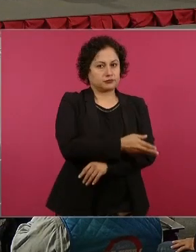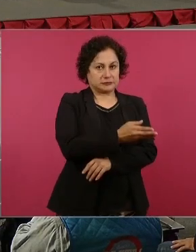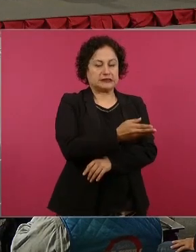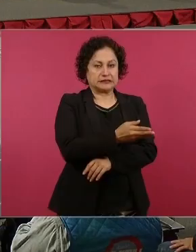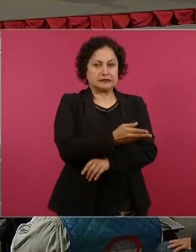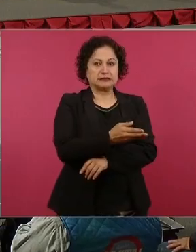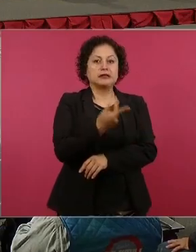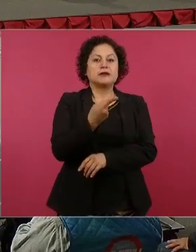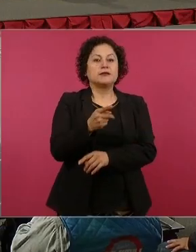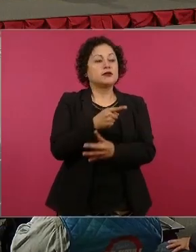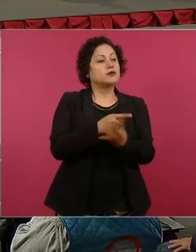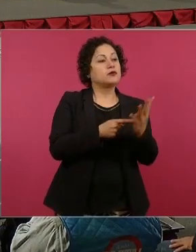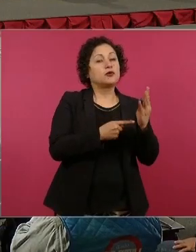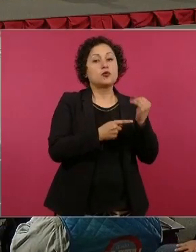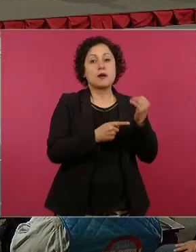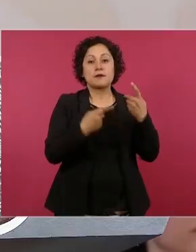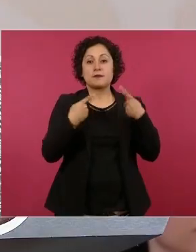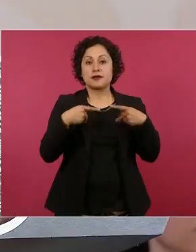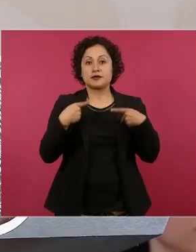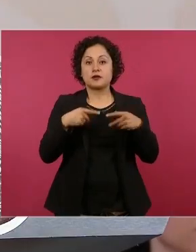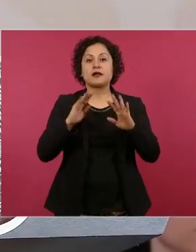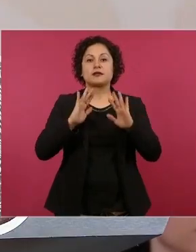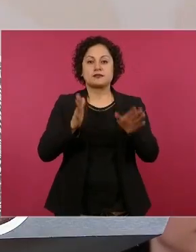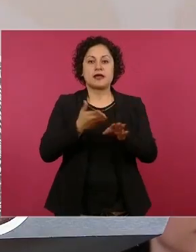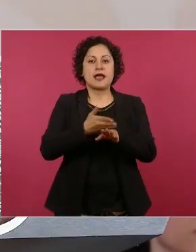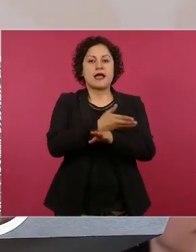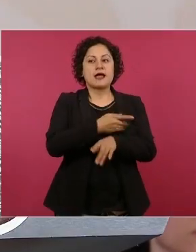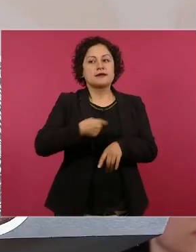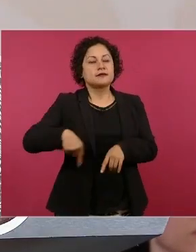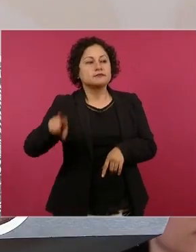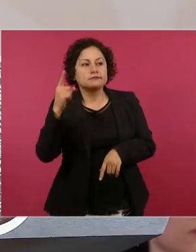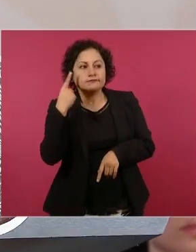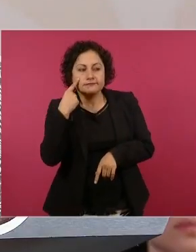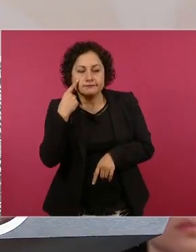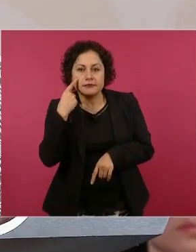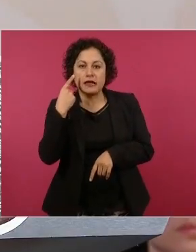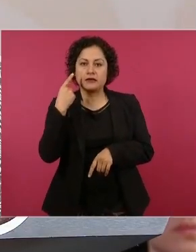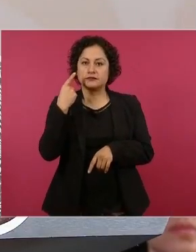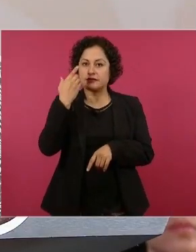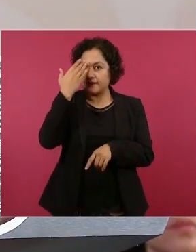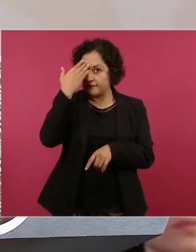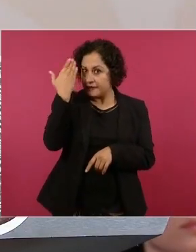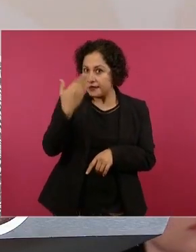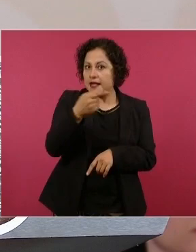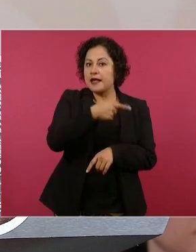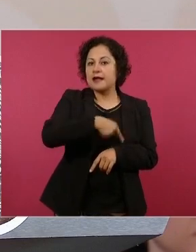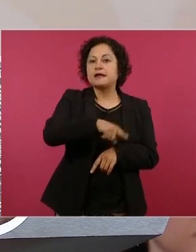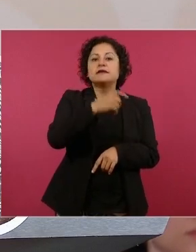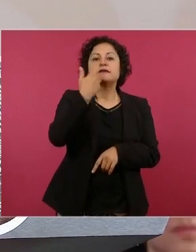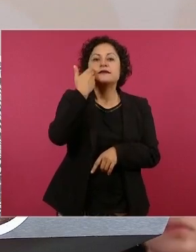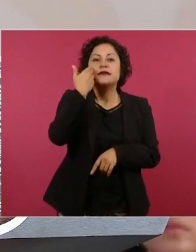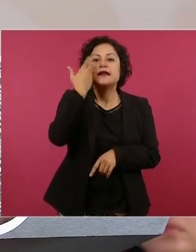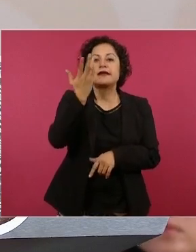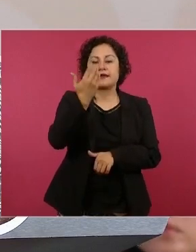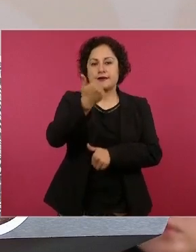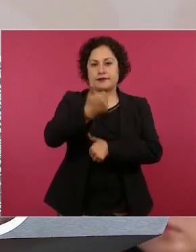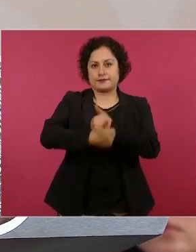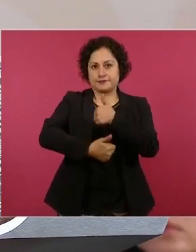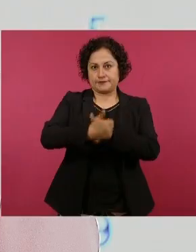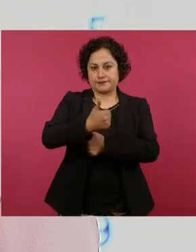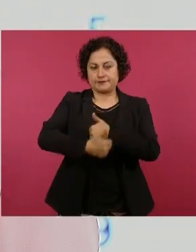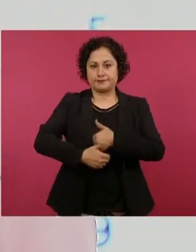mencionadas para un cargo de elección popular o en algún momento manifestaron su deseo